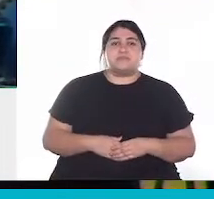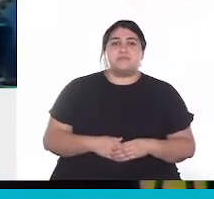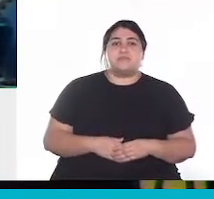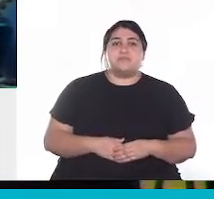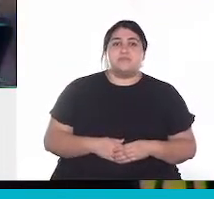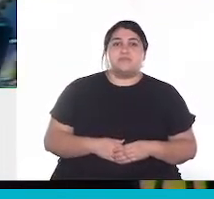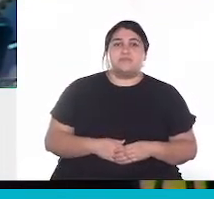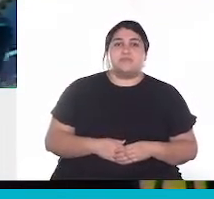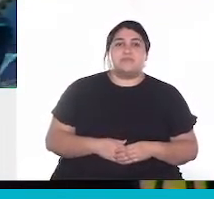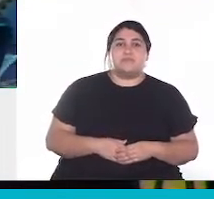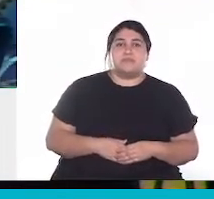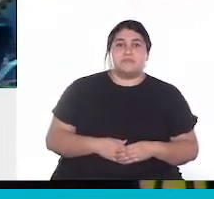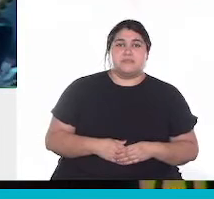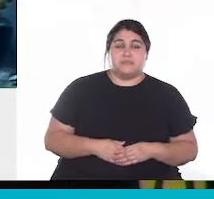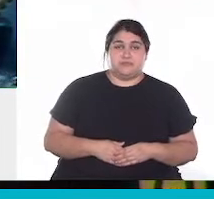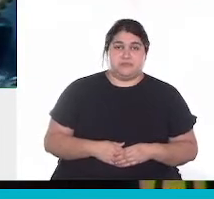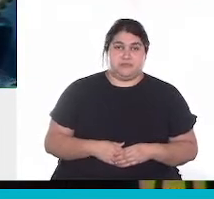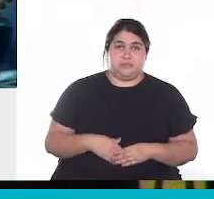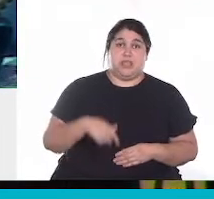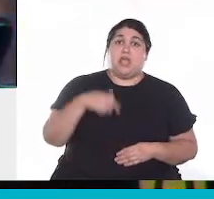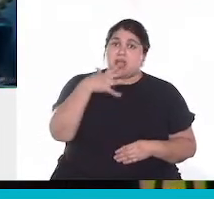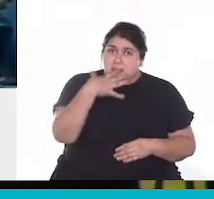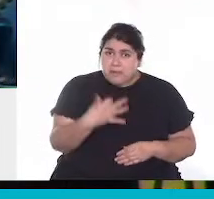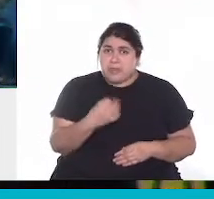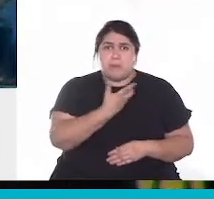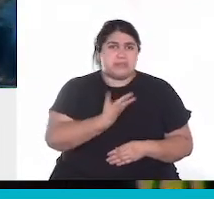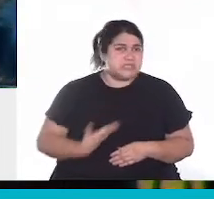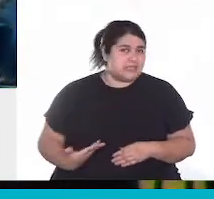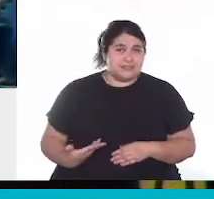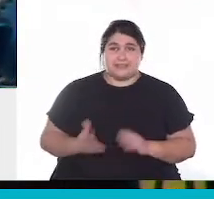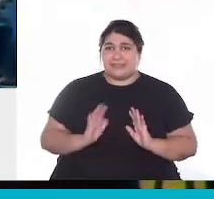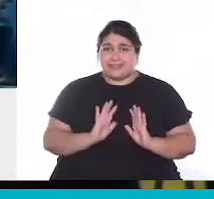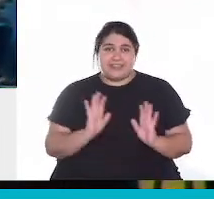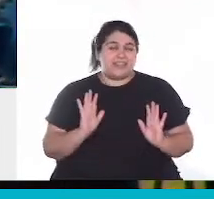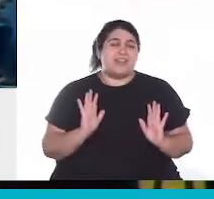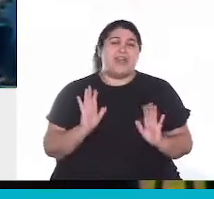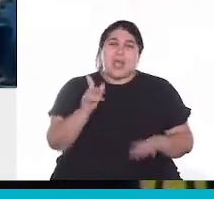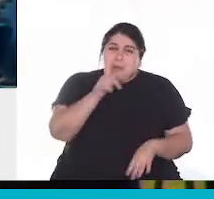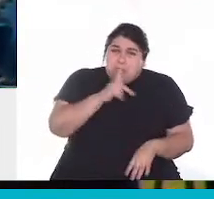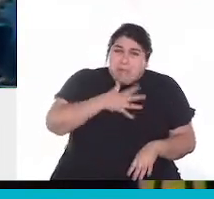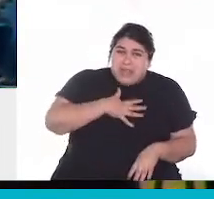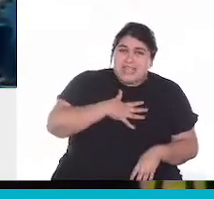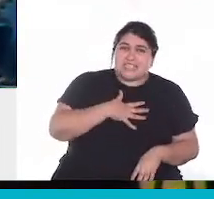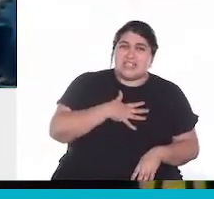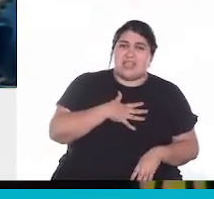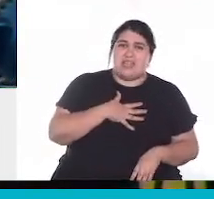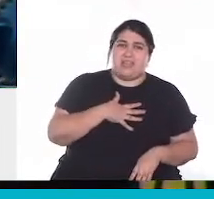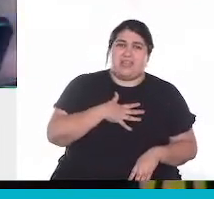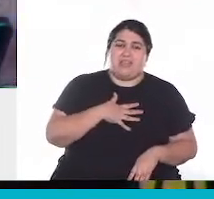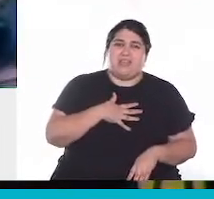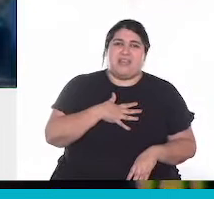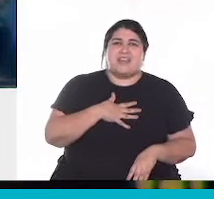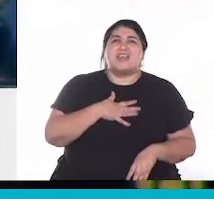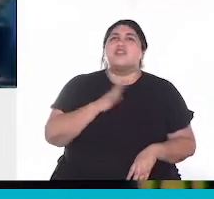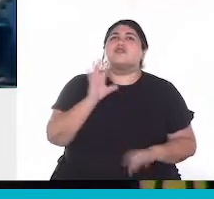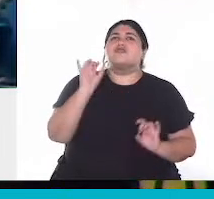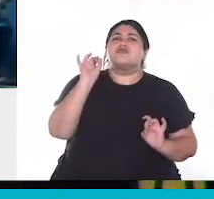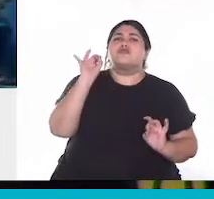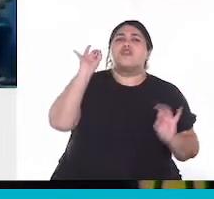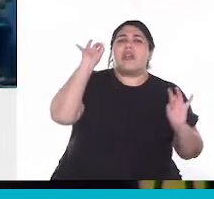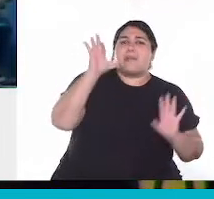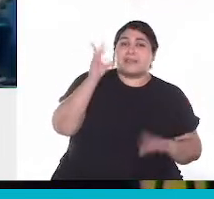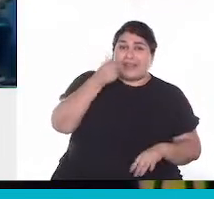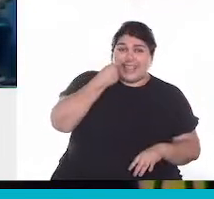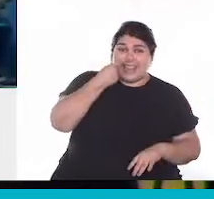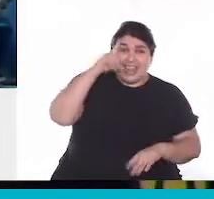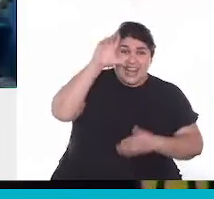Entonces, la verdad, presidente, me parece que no solamente es de interés